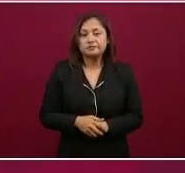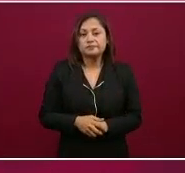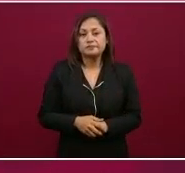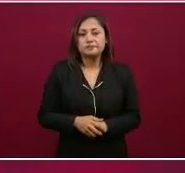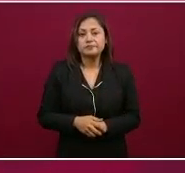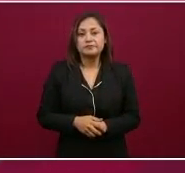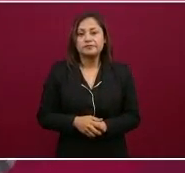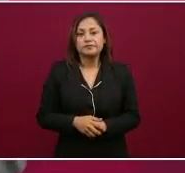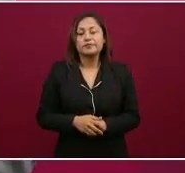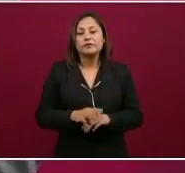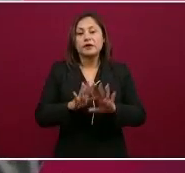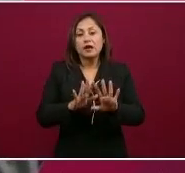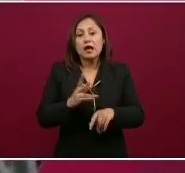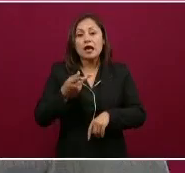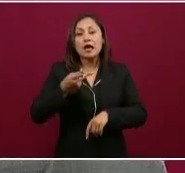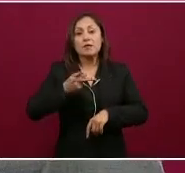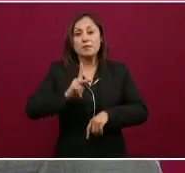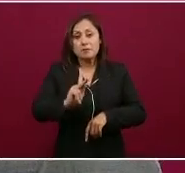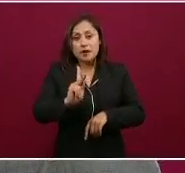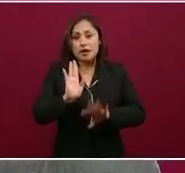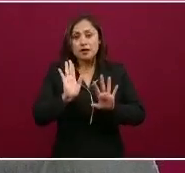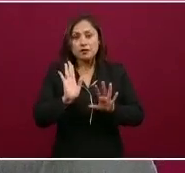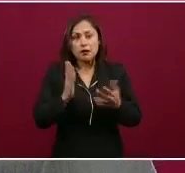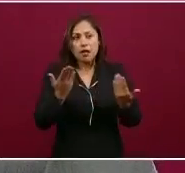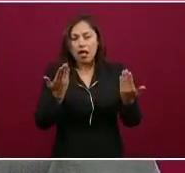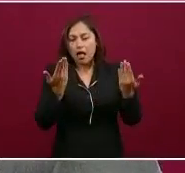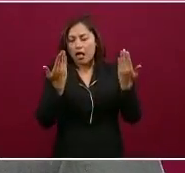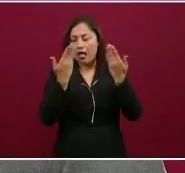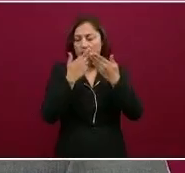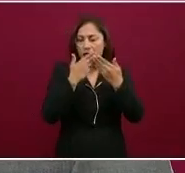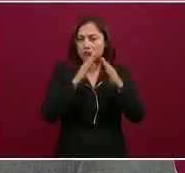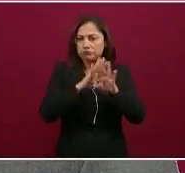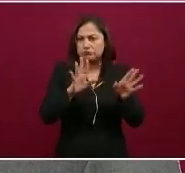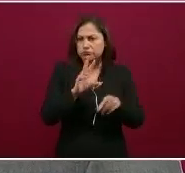no estamos cerrados a escuchar